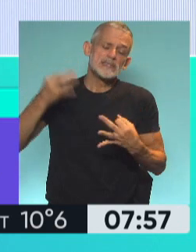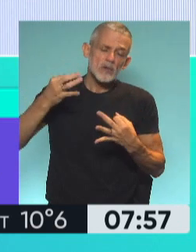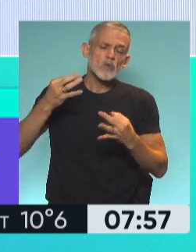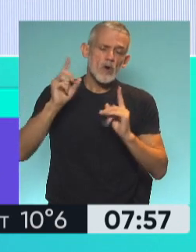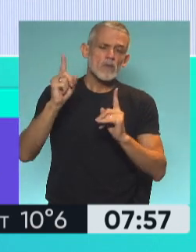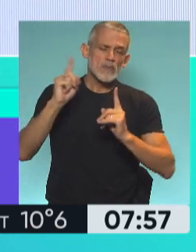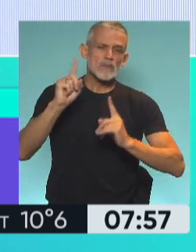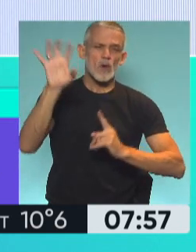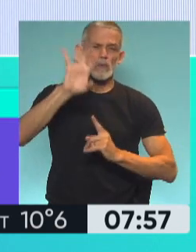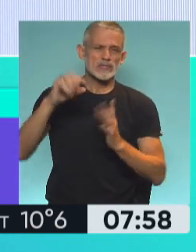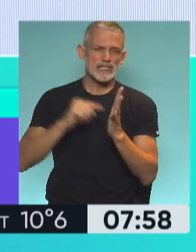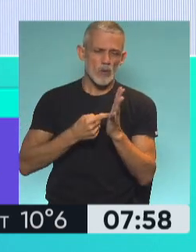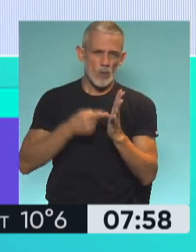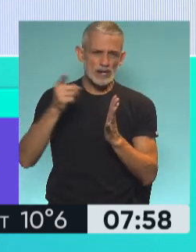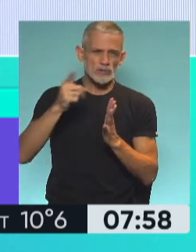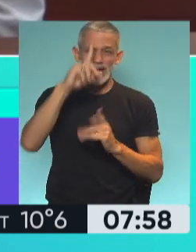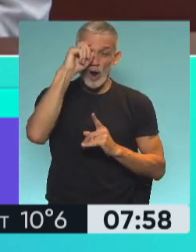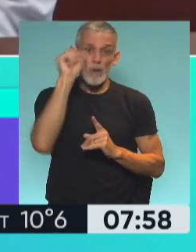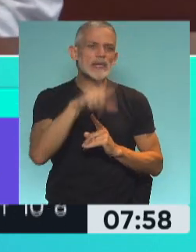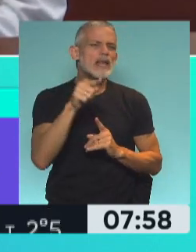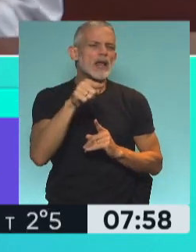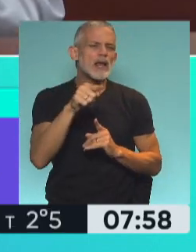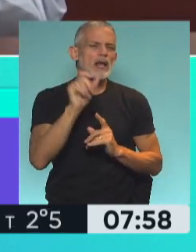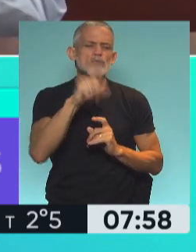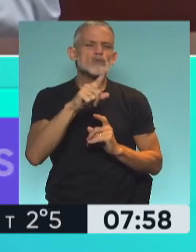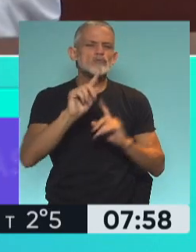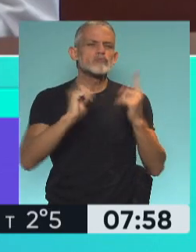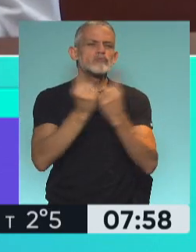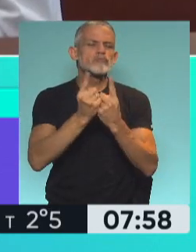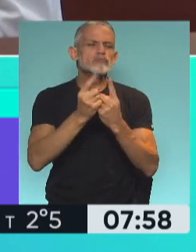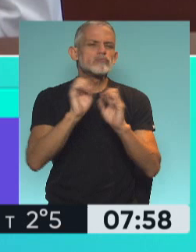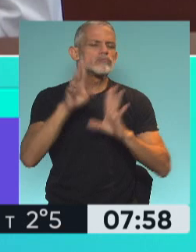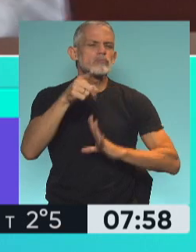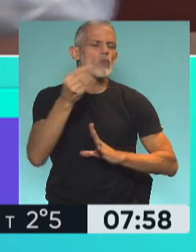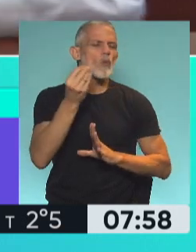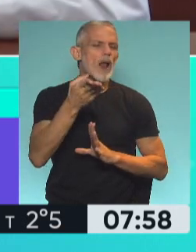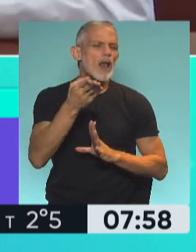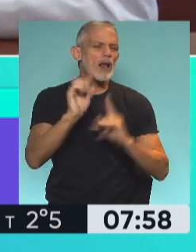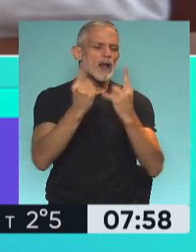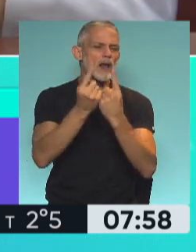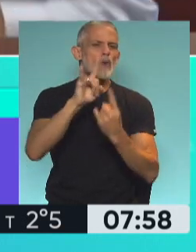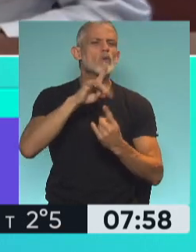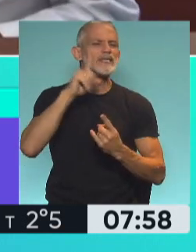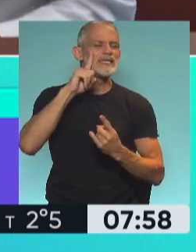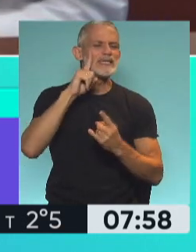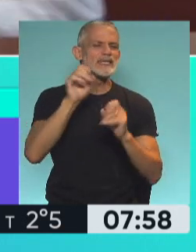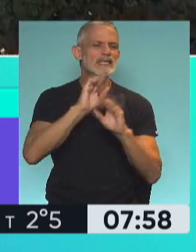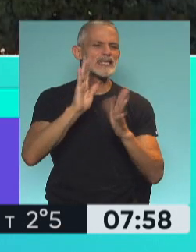reflejan una Y en su situación hospital, en el que lugar, en su terapia intensiva, ¿cuál es el número?